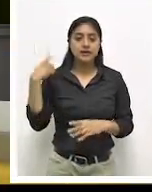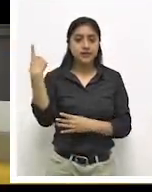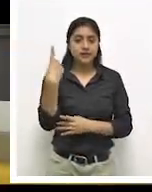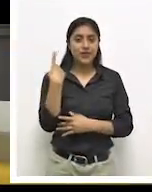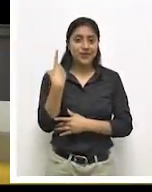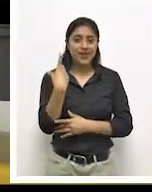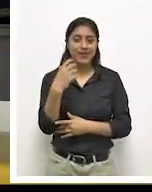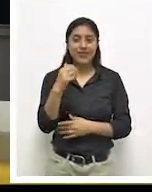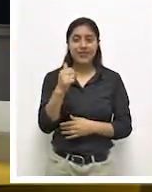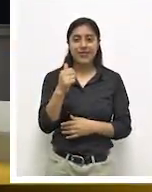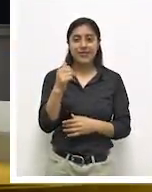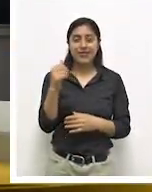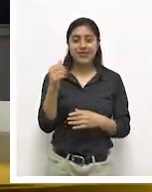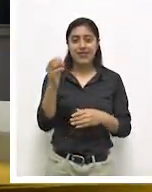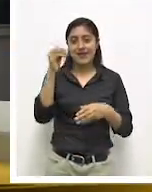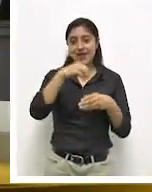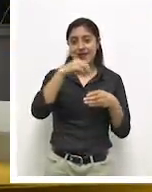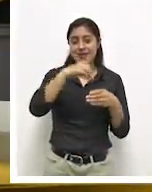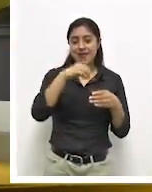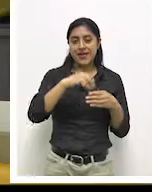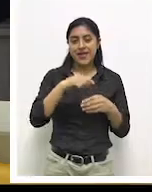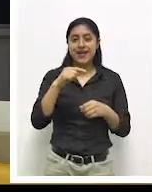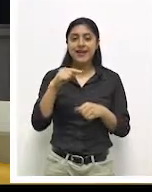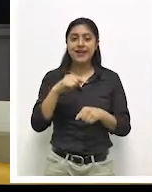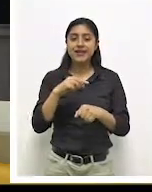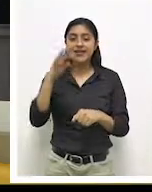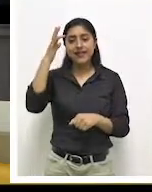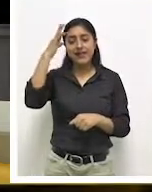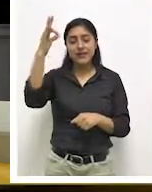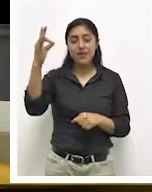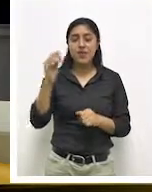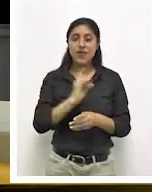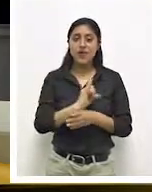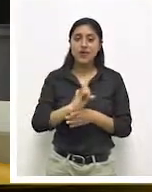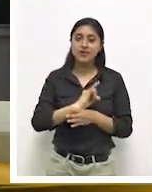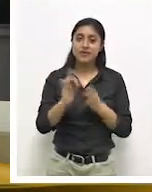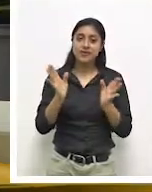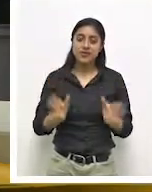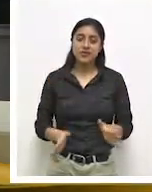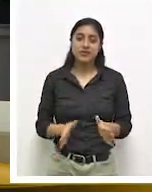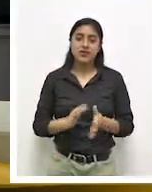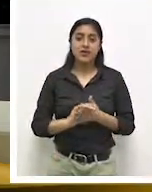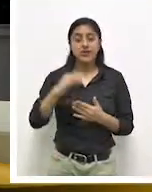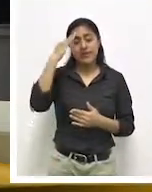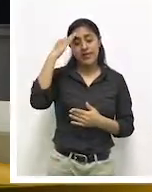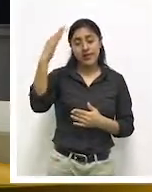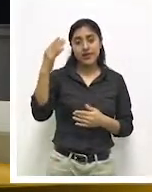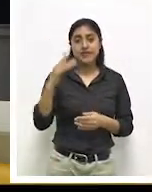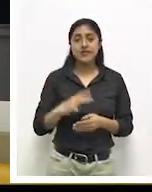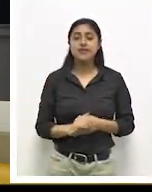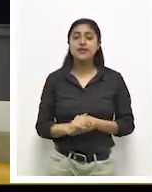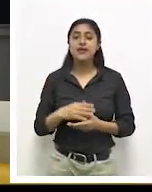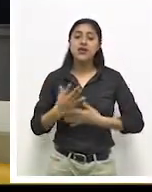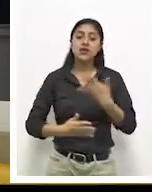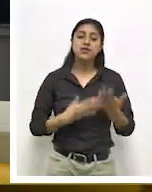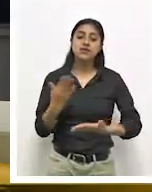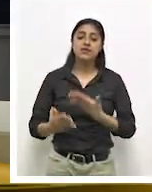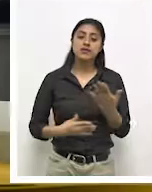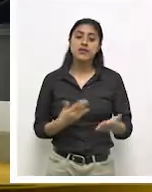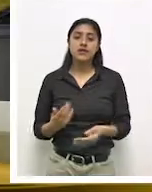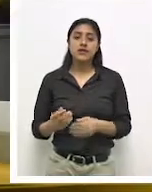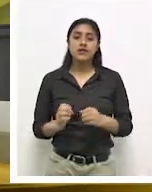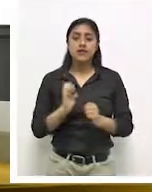Ahorrar tiempo a los usuarios y hacer uso de los recursos tecnológicos es posible gracias a los servicios en línea que ofrece el